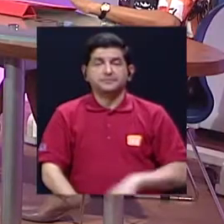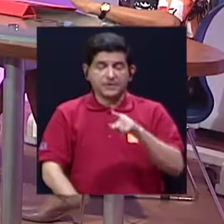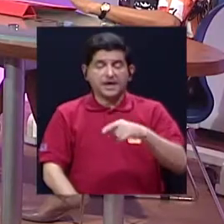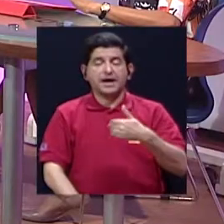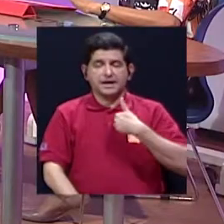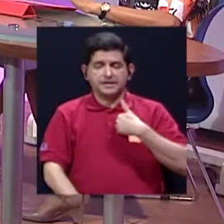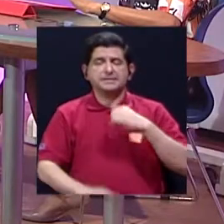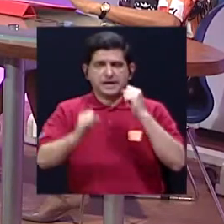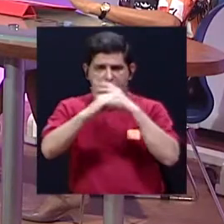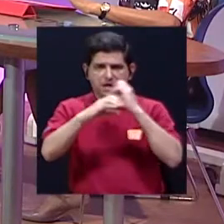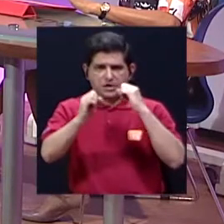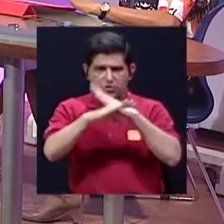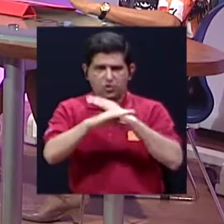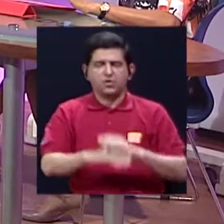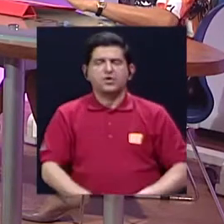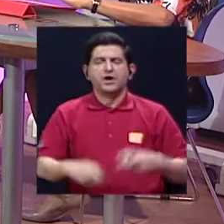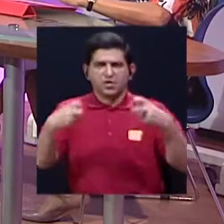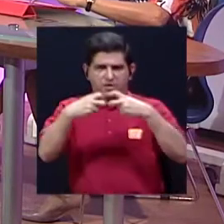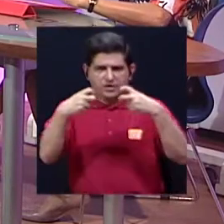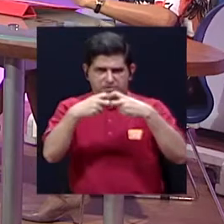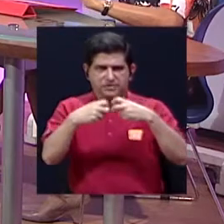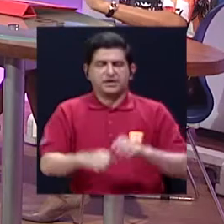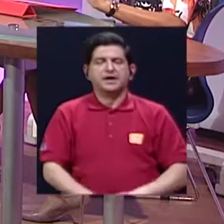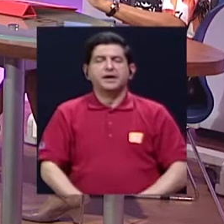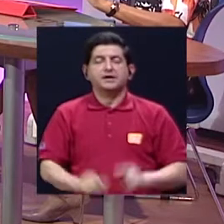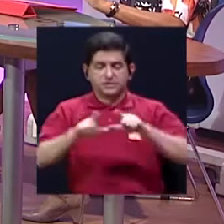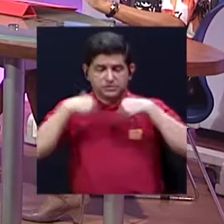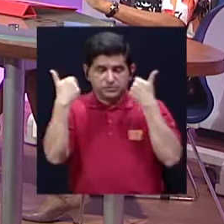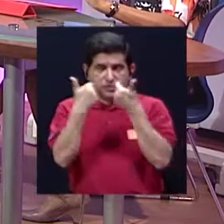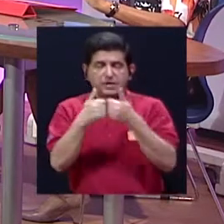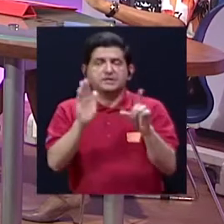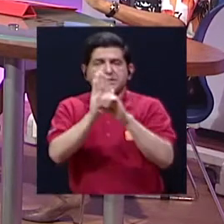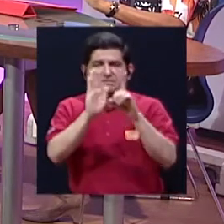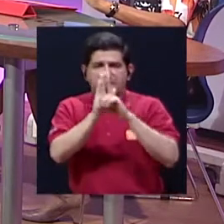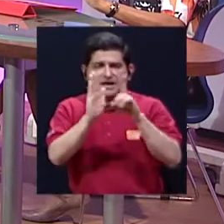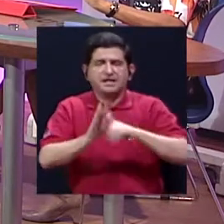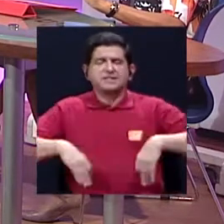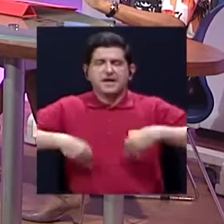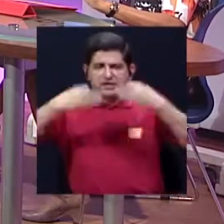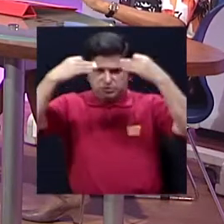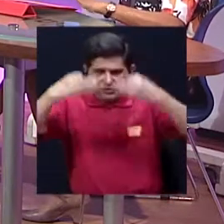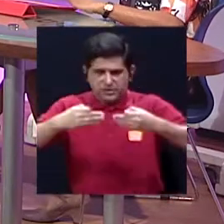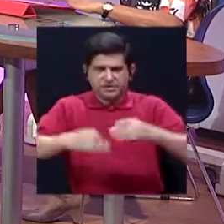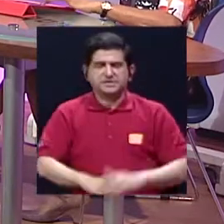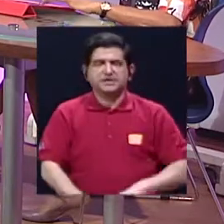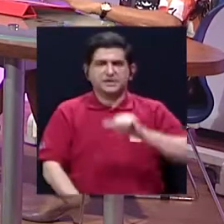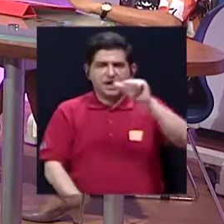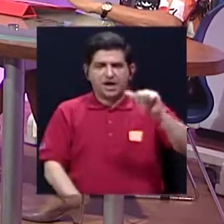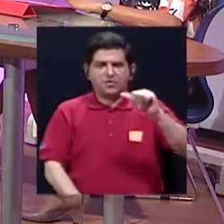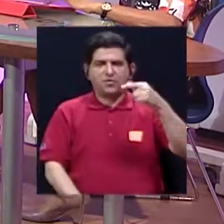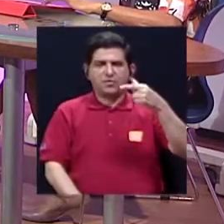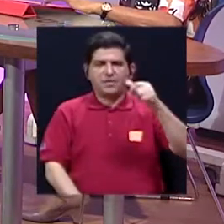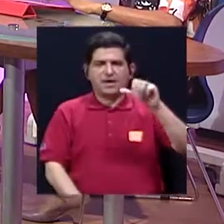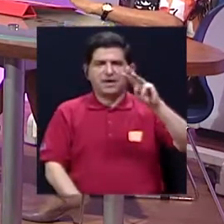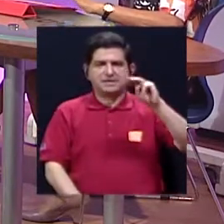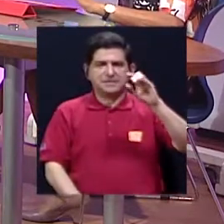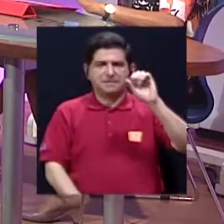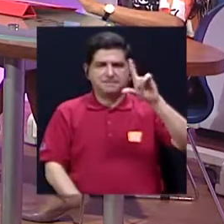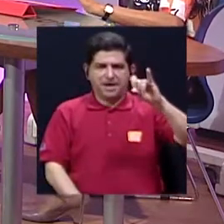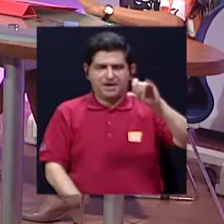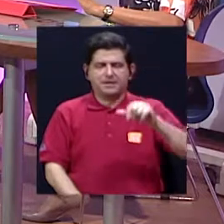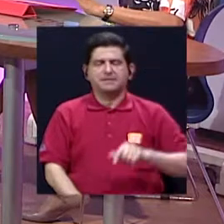dirección de correo es colectiva por el derecho a decidir, todo pegado, arroba, gmail, punto com.